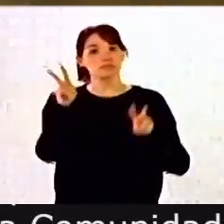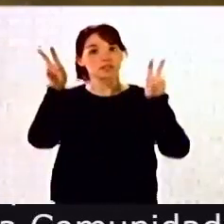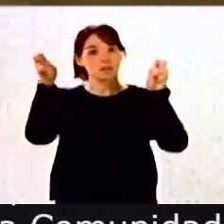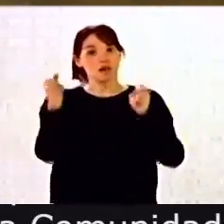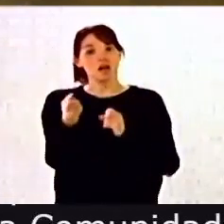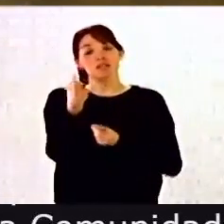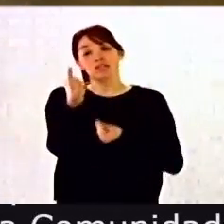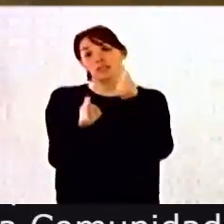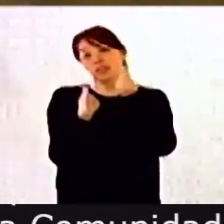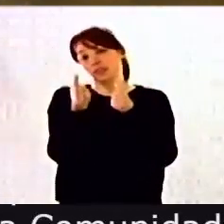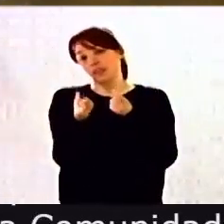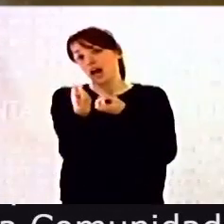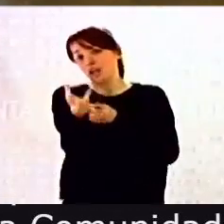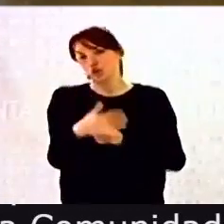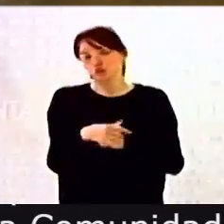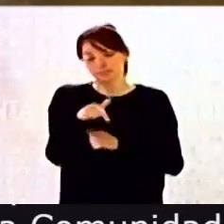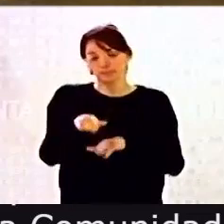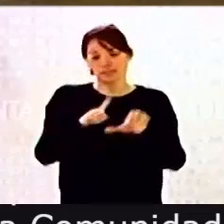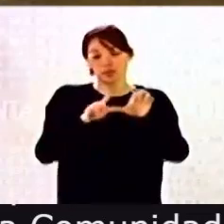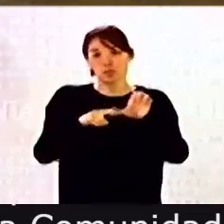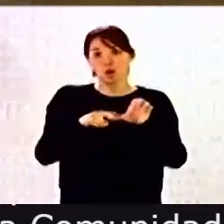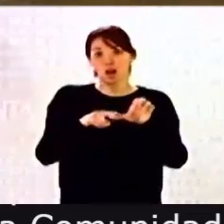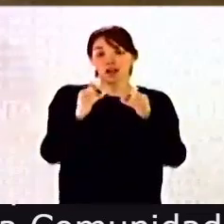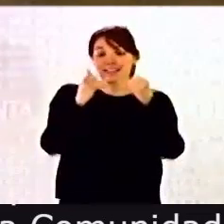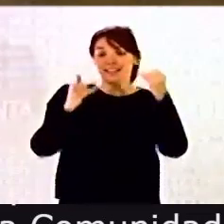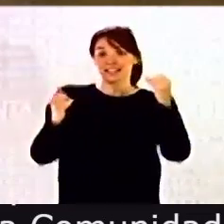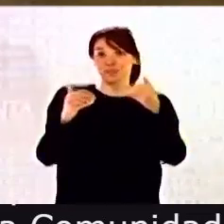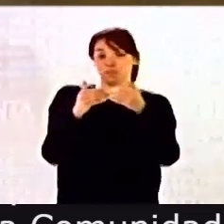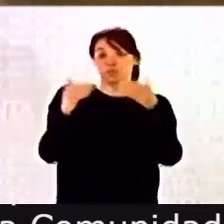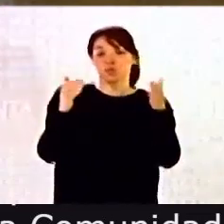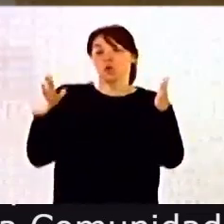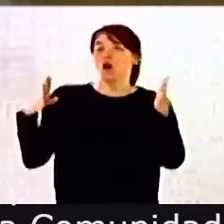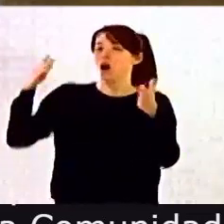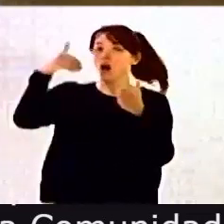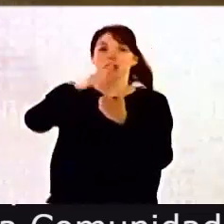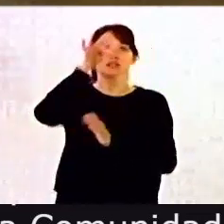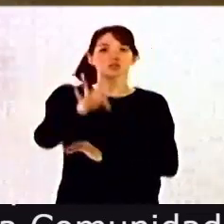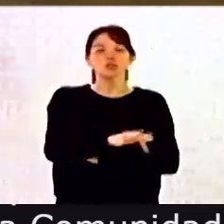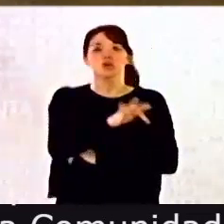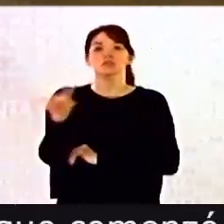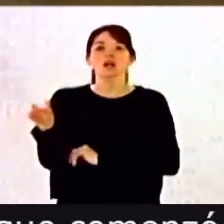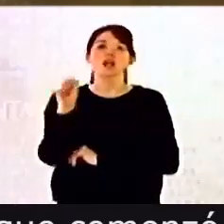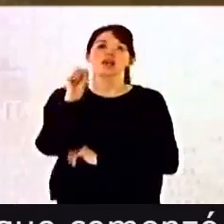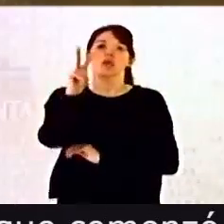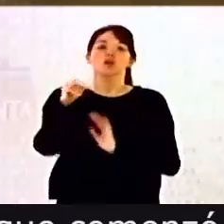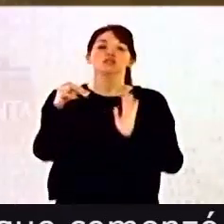que en Extremadura, desde que comenzó la pandemia, se han infectado un total de